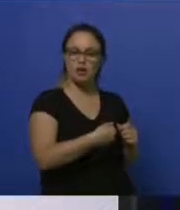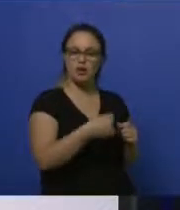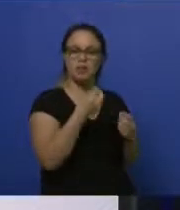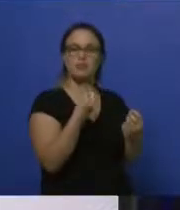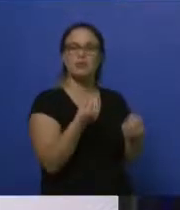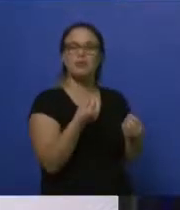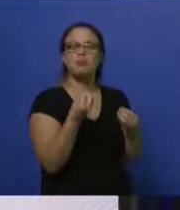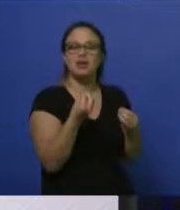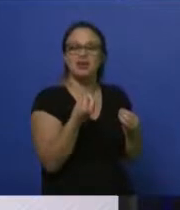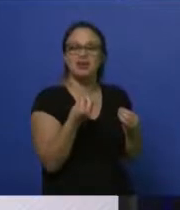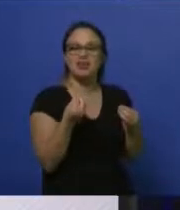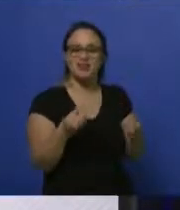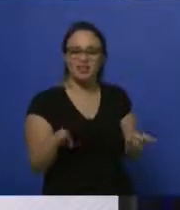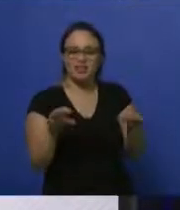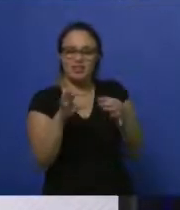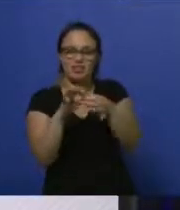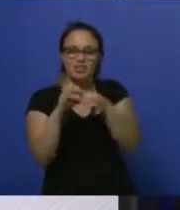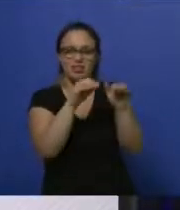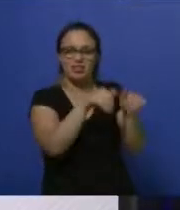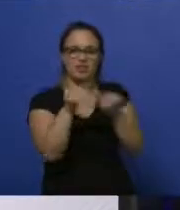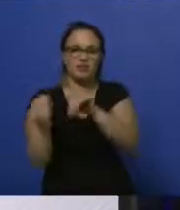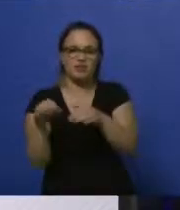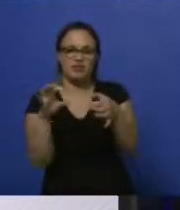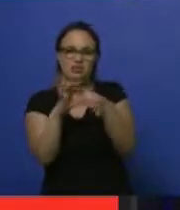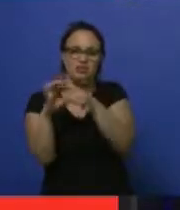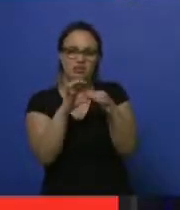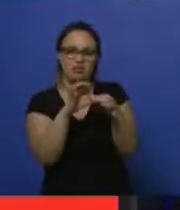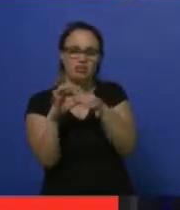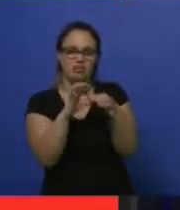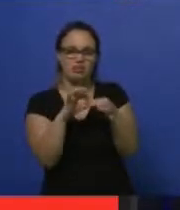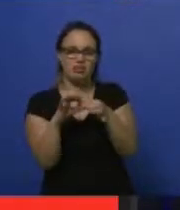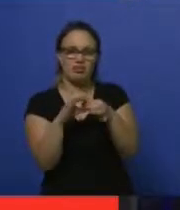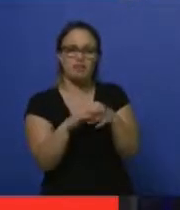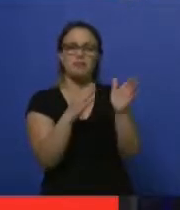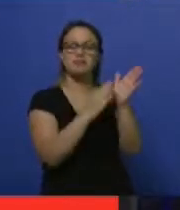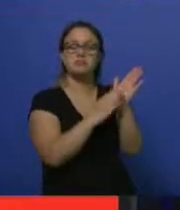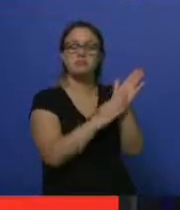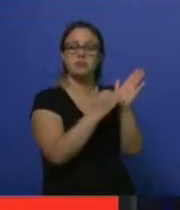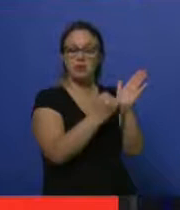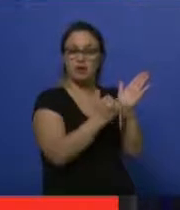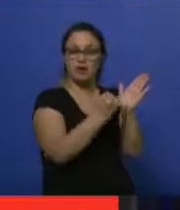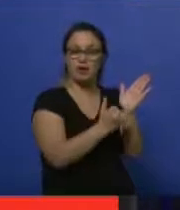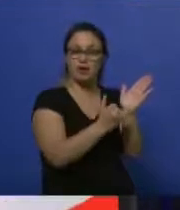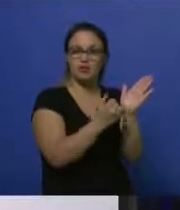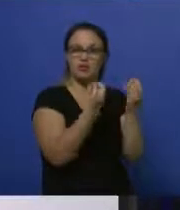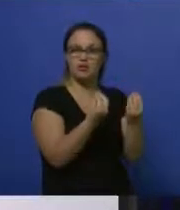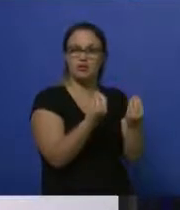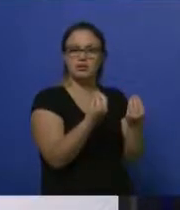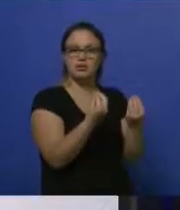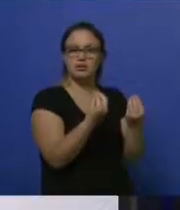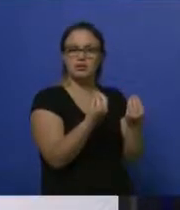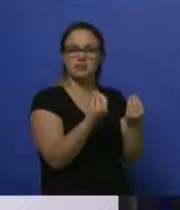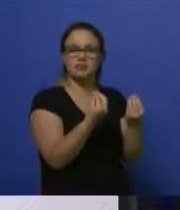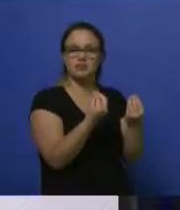la elección. Los convencionales lo entendieron dentro del marco, cuando se hacen las Cartas Orgánicas, estaba muy fuerte, es como